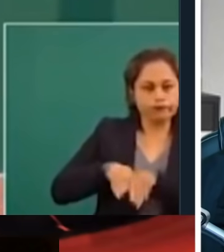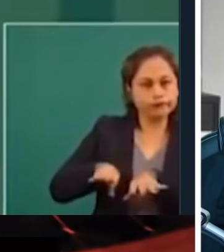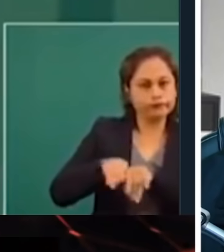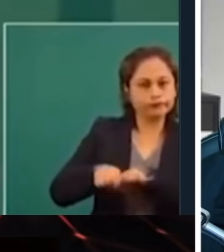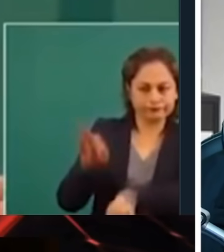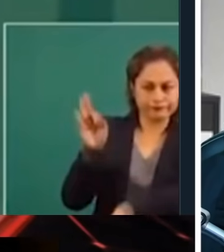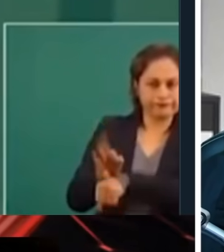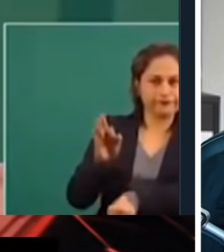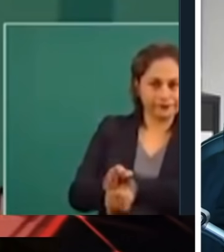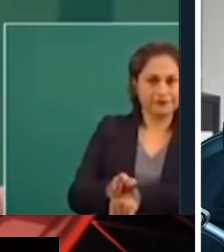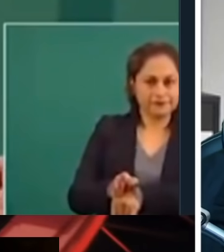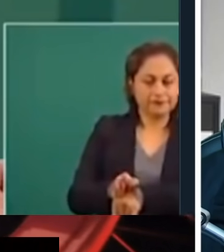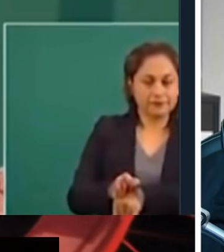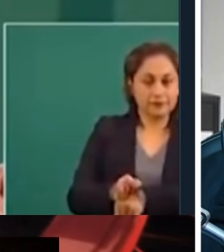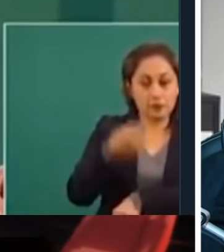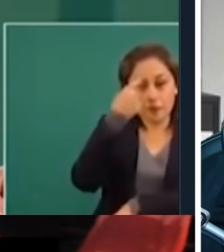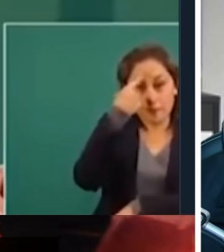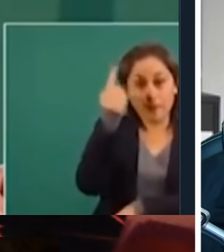permita siempre